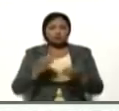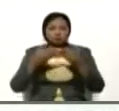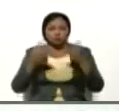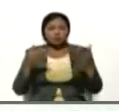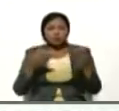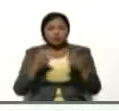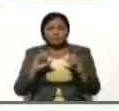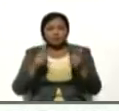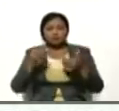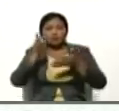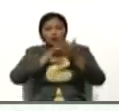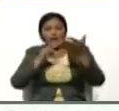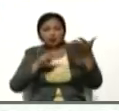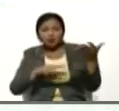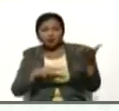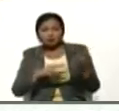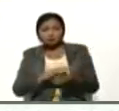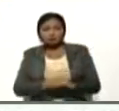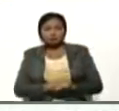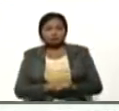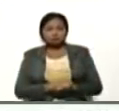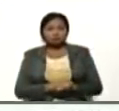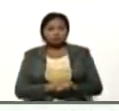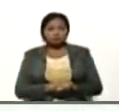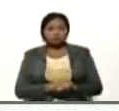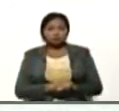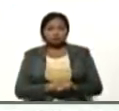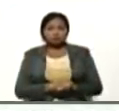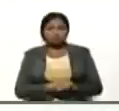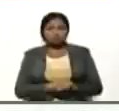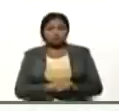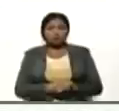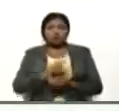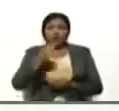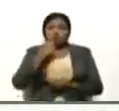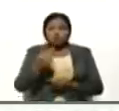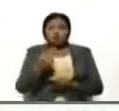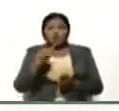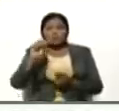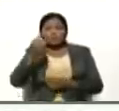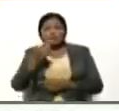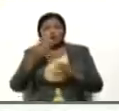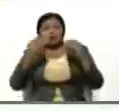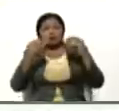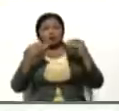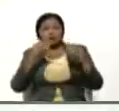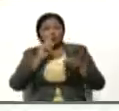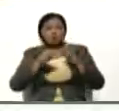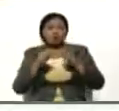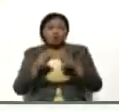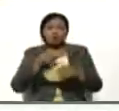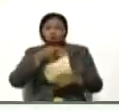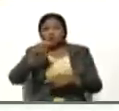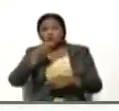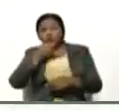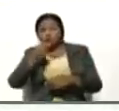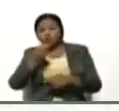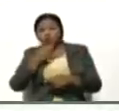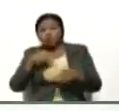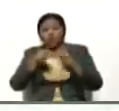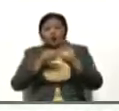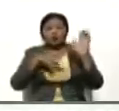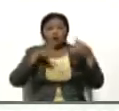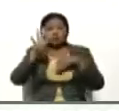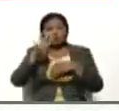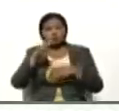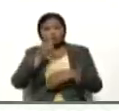leer, porque aquí tenemos gobernadores. Usted lo dijo, la primera vez hablamos en aquella rueda de prensa y dimos 14